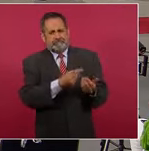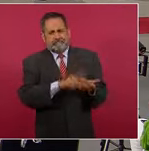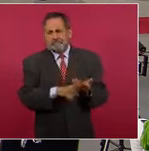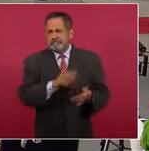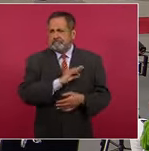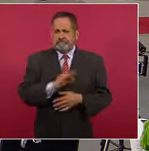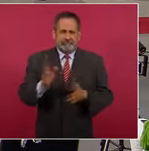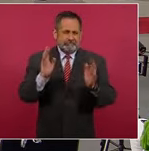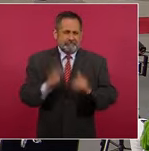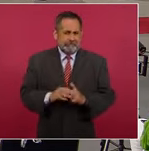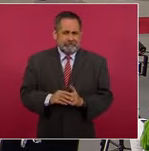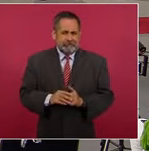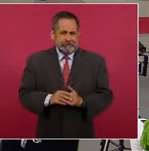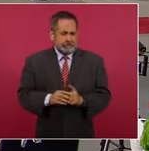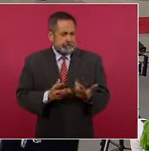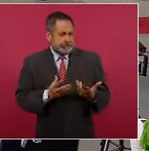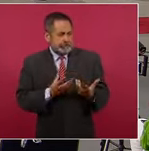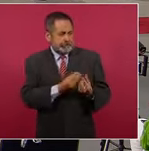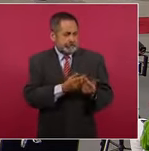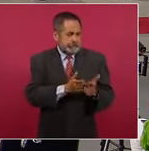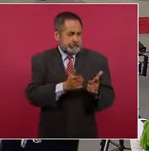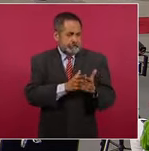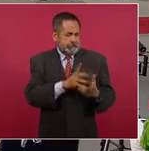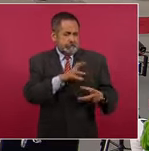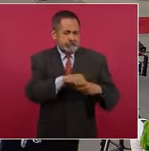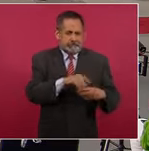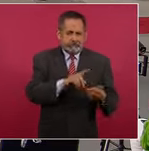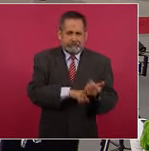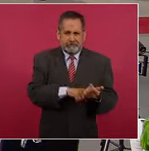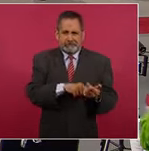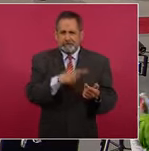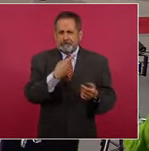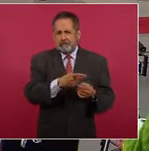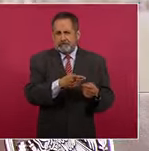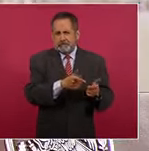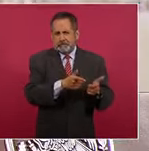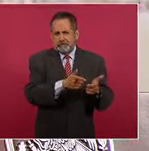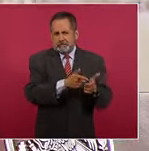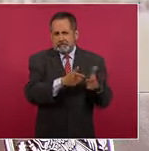entre sus vanguardias, ¿no?, los más